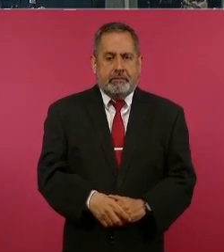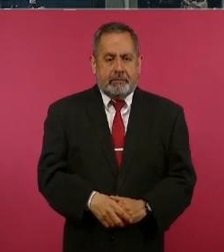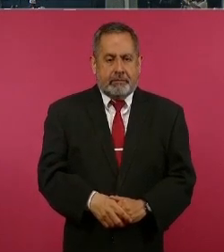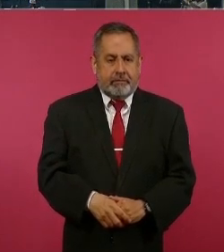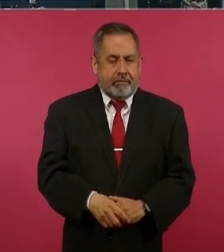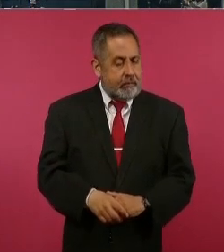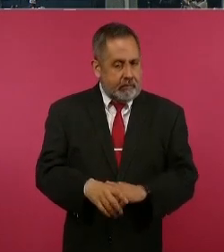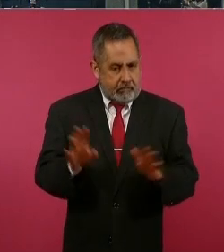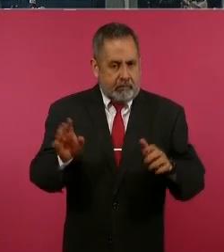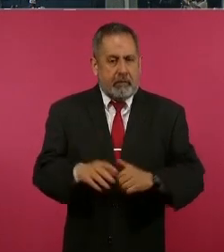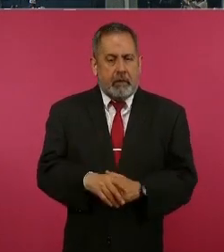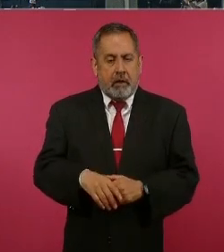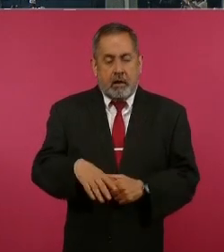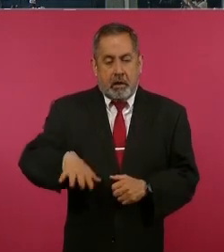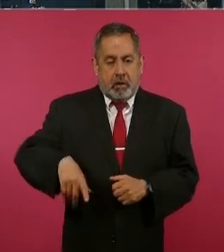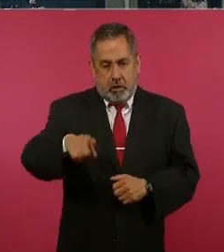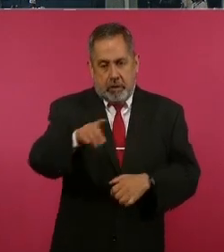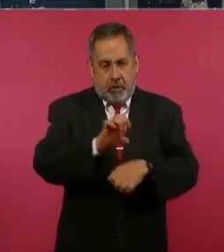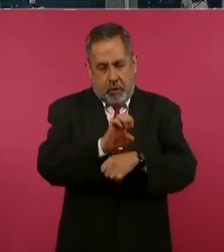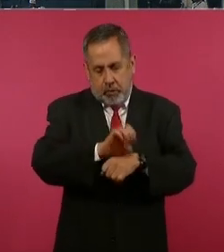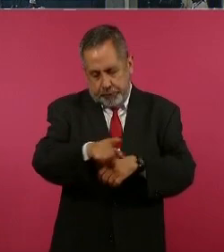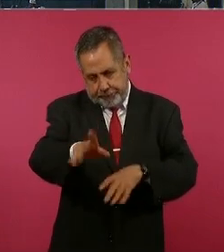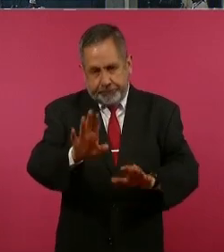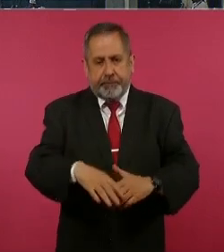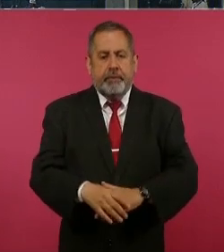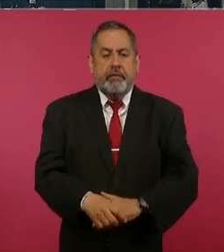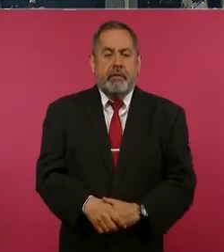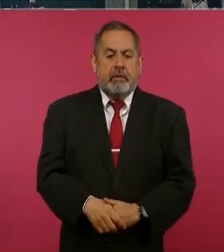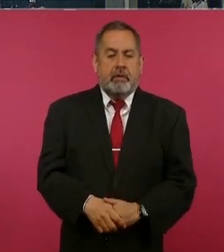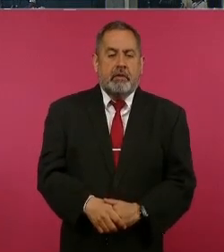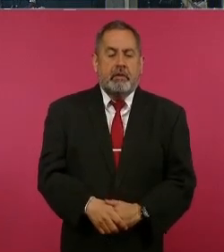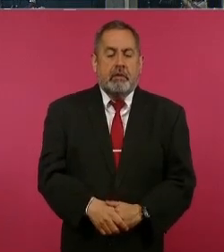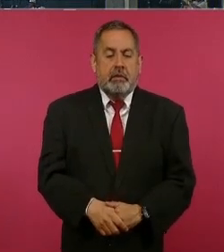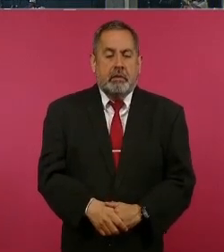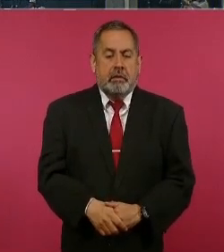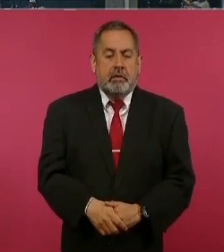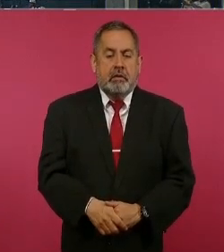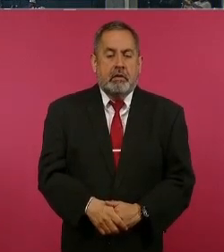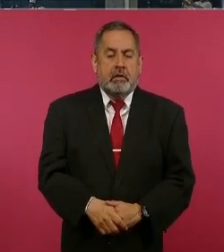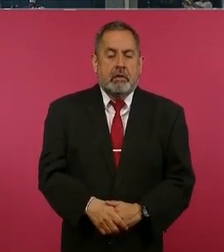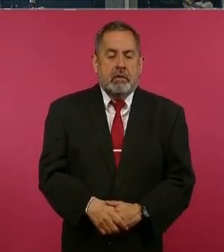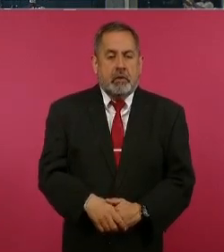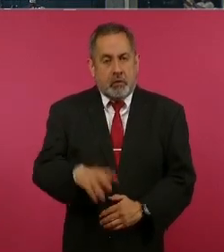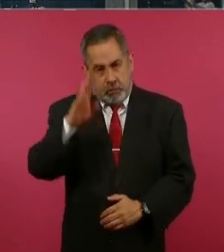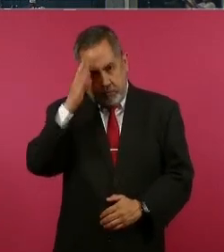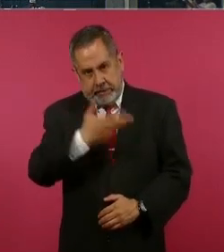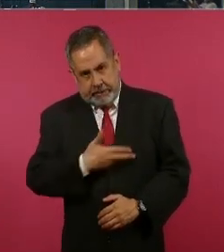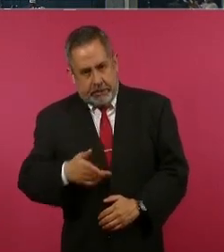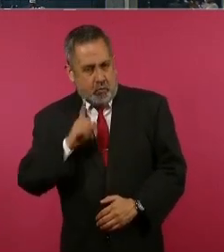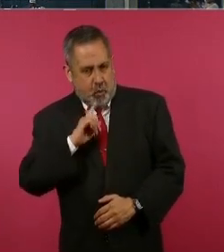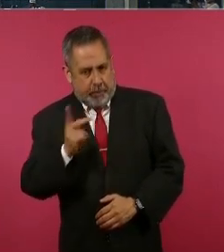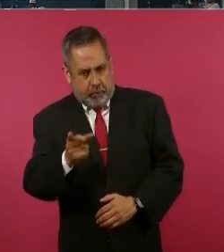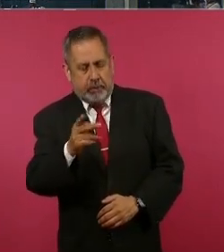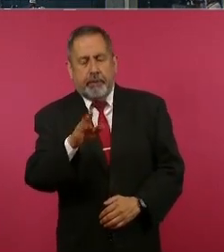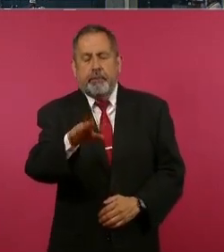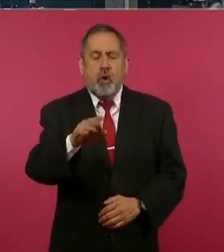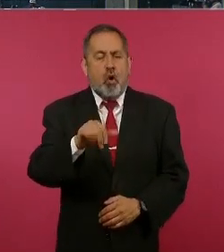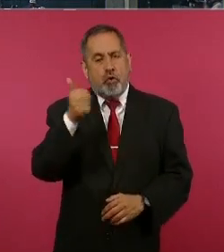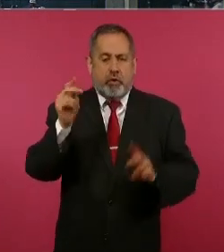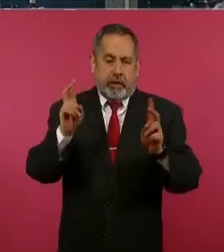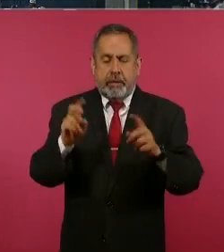Pero bueno, por lo de Ecuador. Lo de Ecuador. Ok. Señor presidente, y en otro tema,